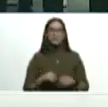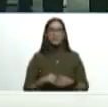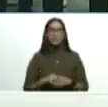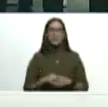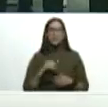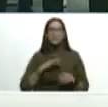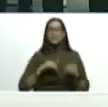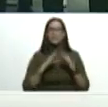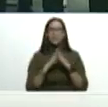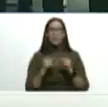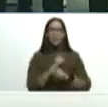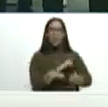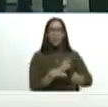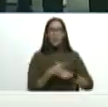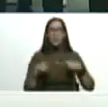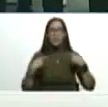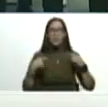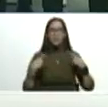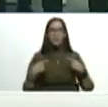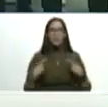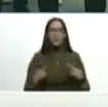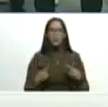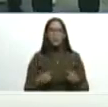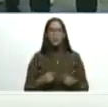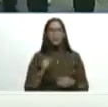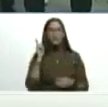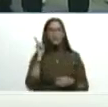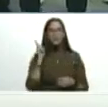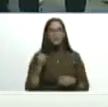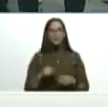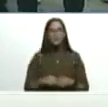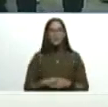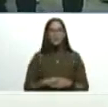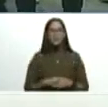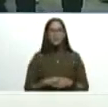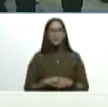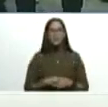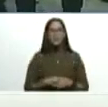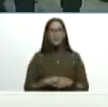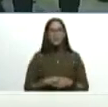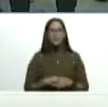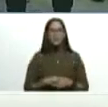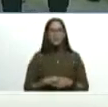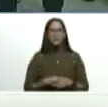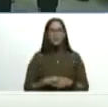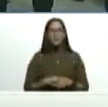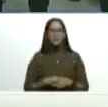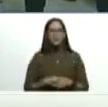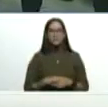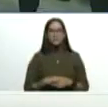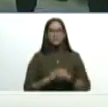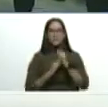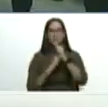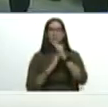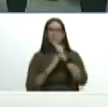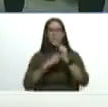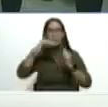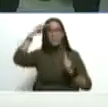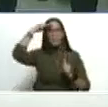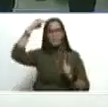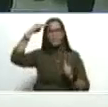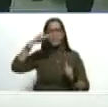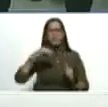está todo el poder popular allá. Por allá veo a un líder militar, no